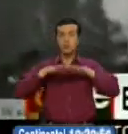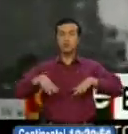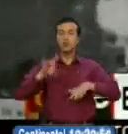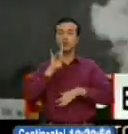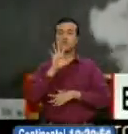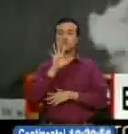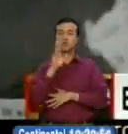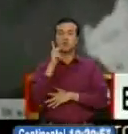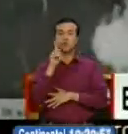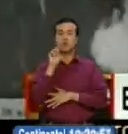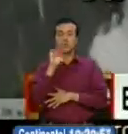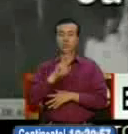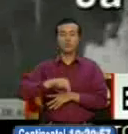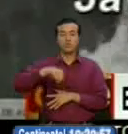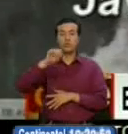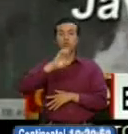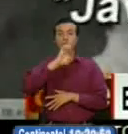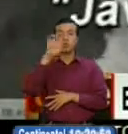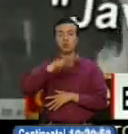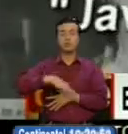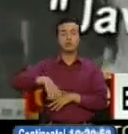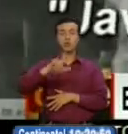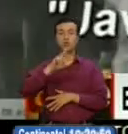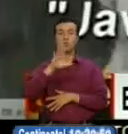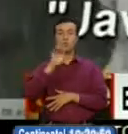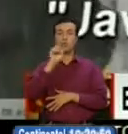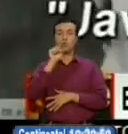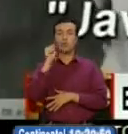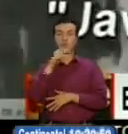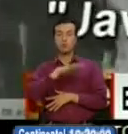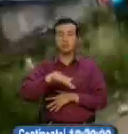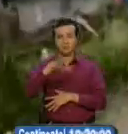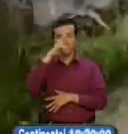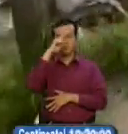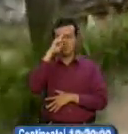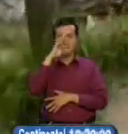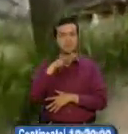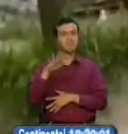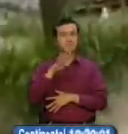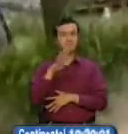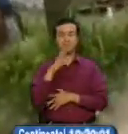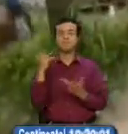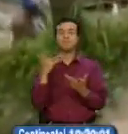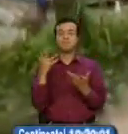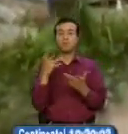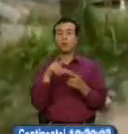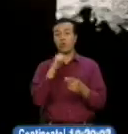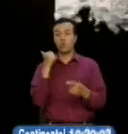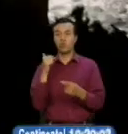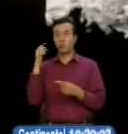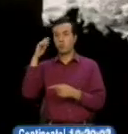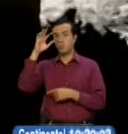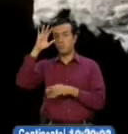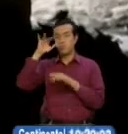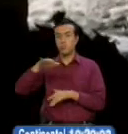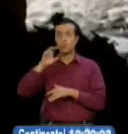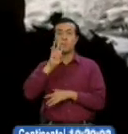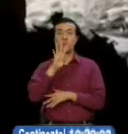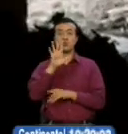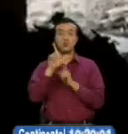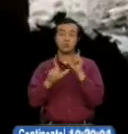85 kilómetros al noreste de Cabo San Lucas, en Baja California Sur, mientras que el paso de la tormenta Eirs dejó